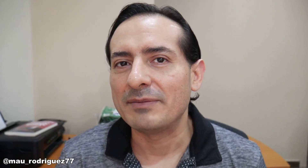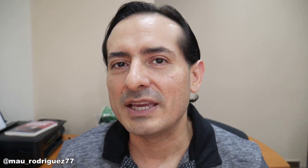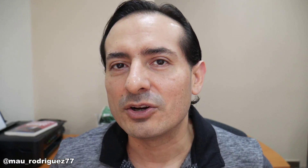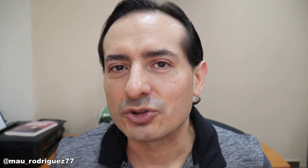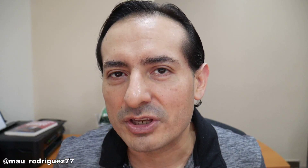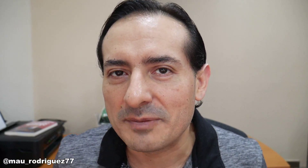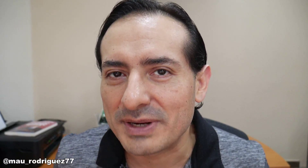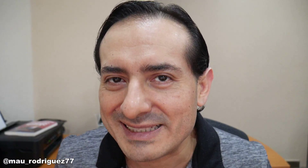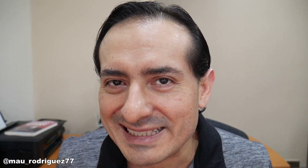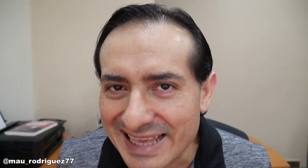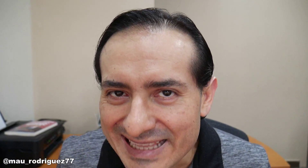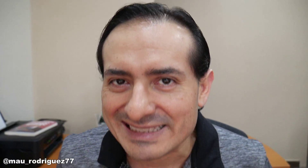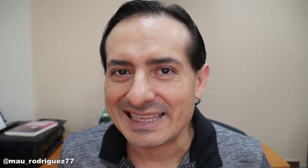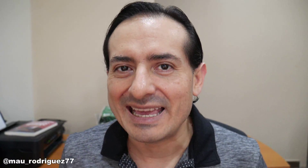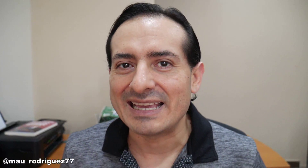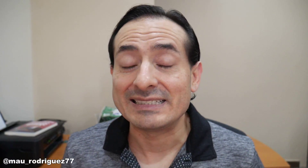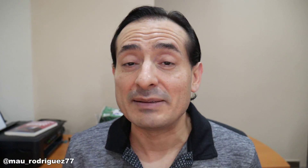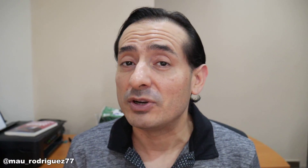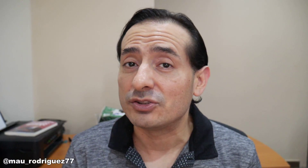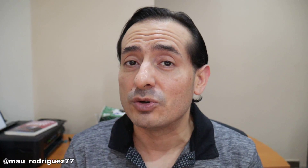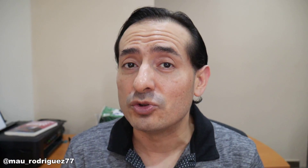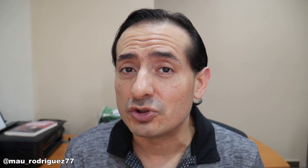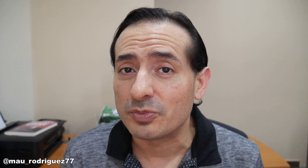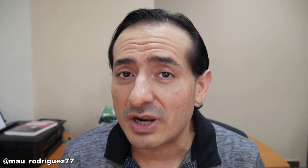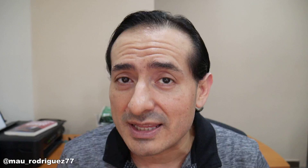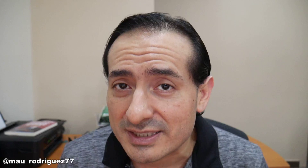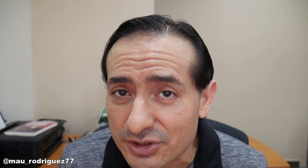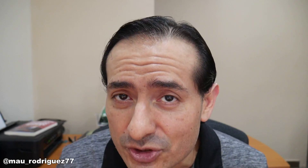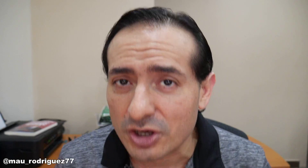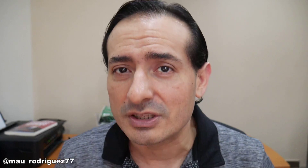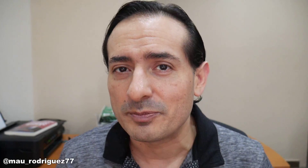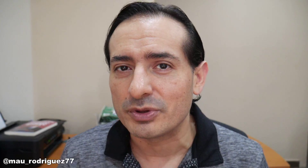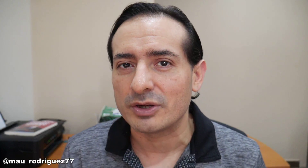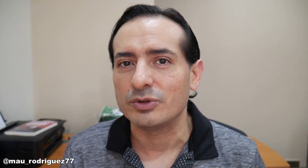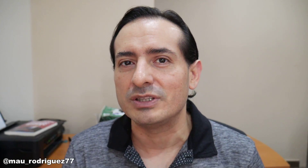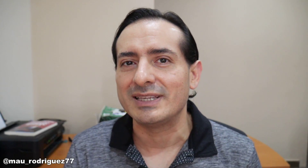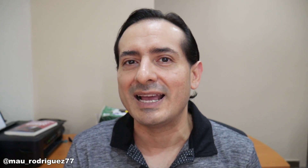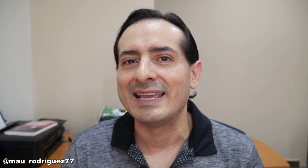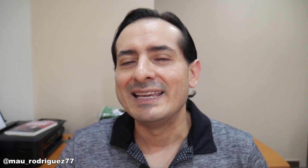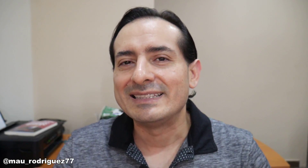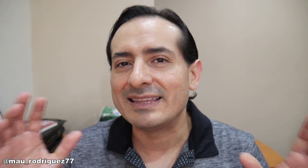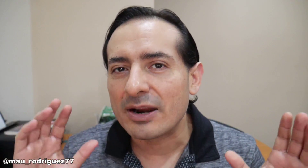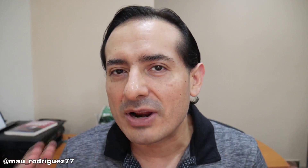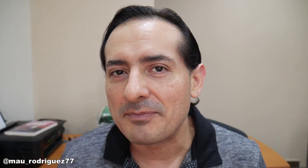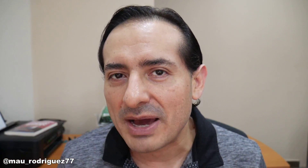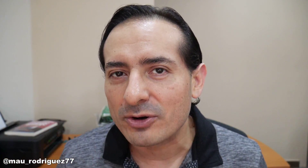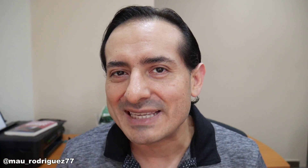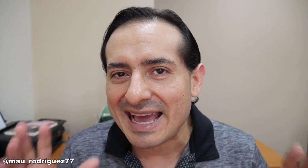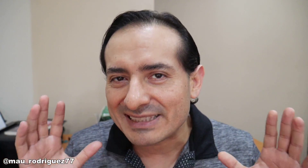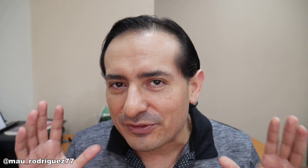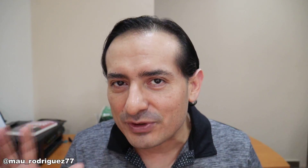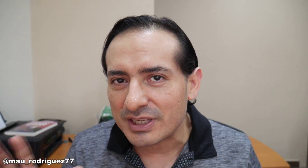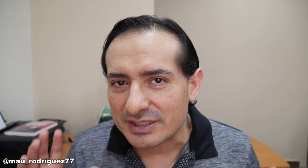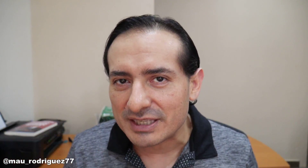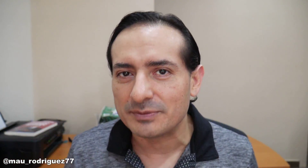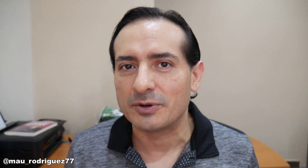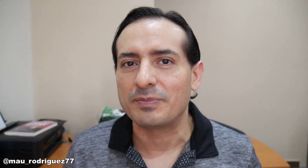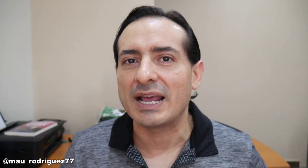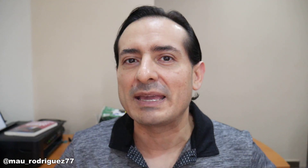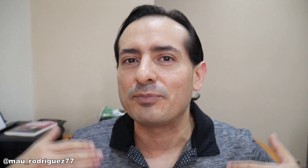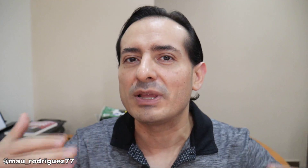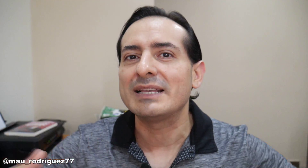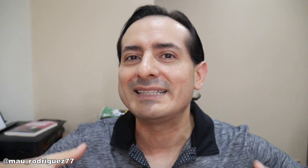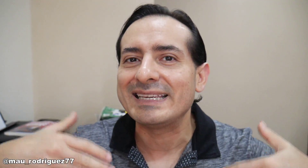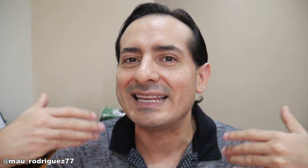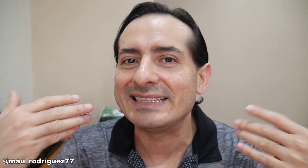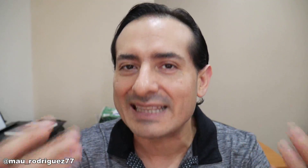Hola, ¿qué tal, amigos? Hoy el presidente se molestó mucho por la decisión del Poder Judicial de dar un amparo ya definitivo para